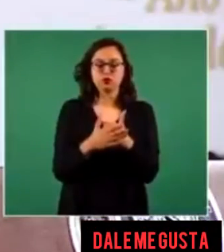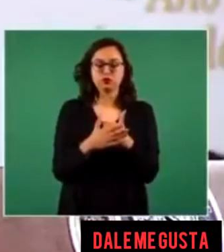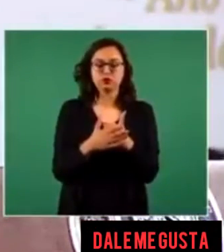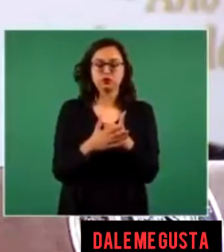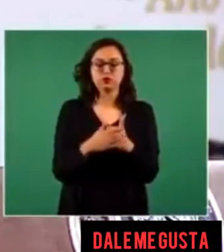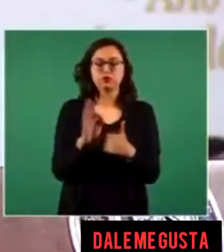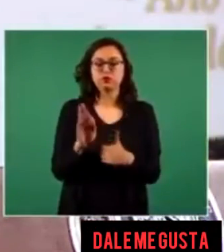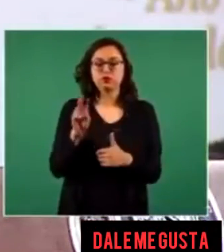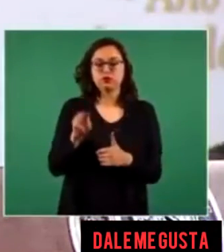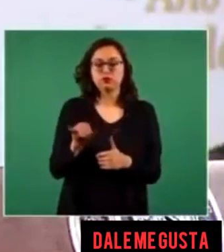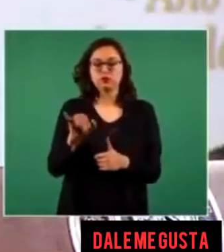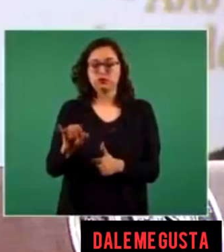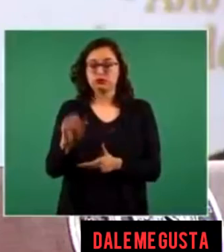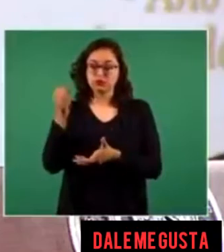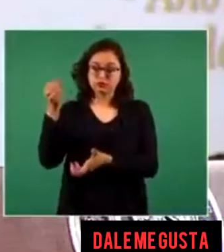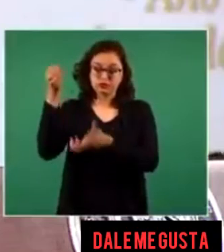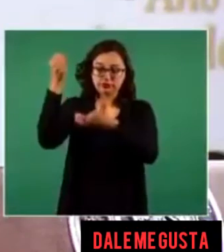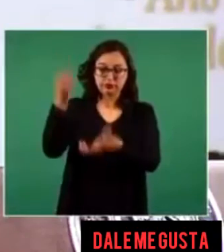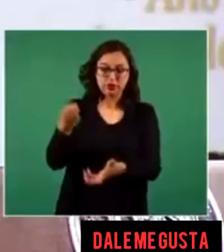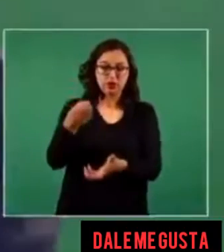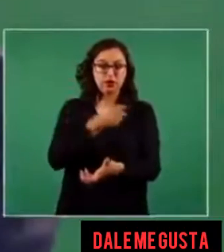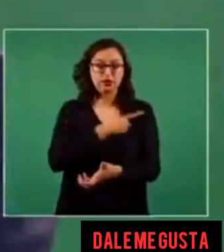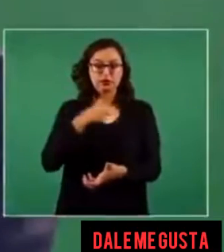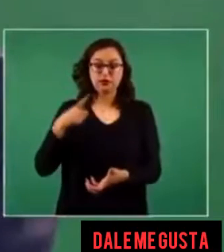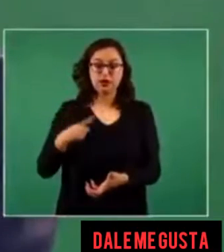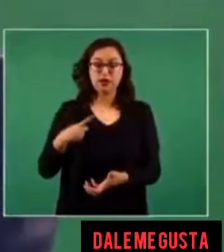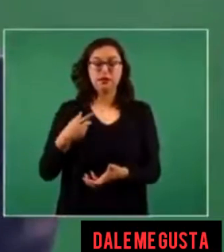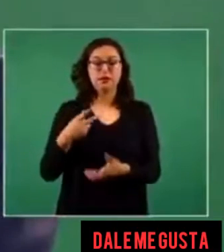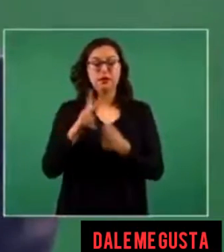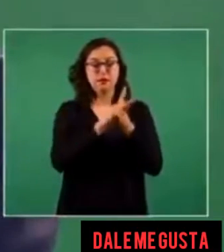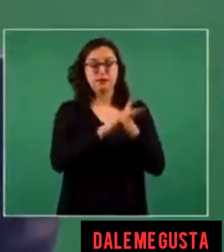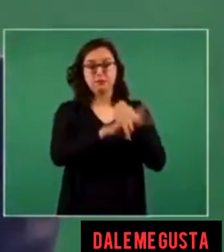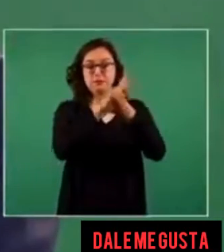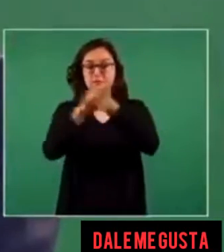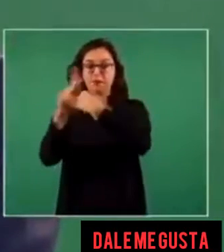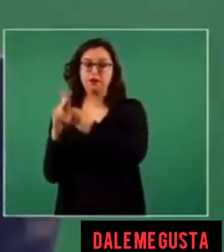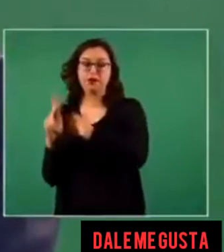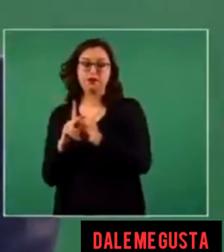recursos a todos los países miembros,